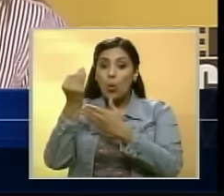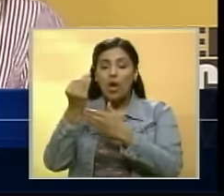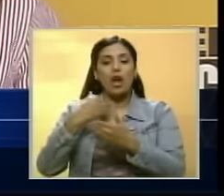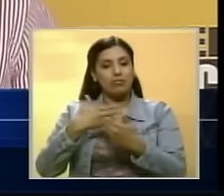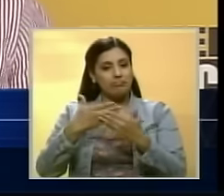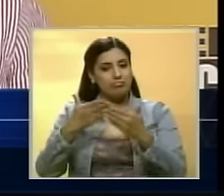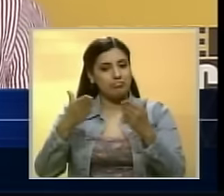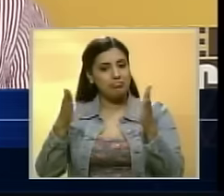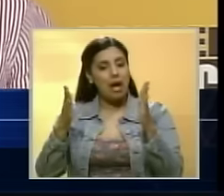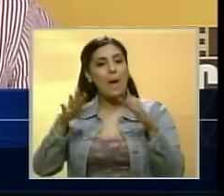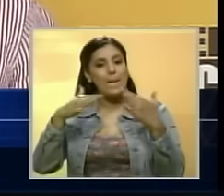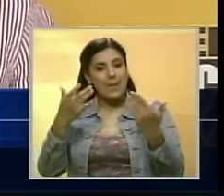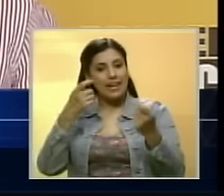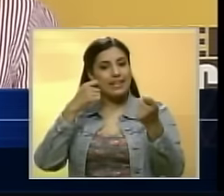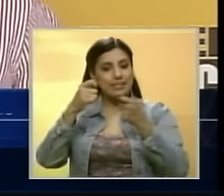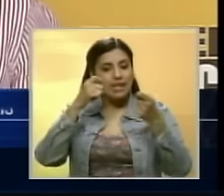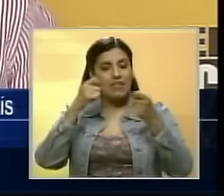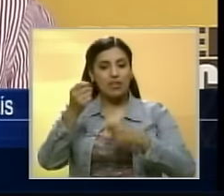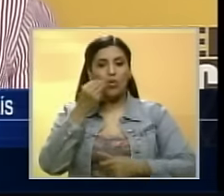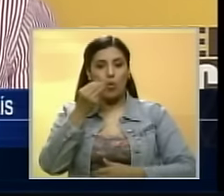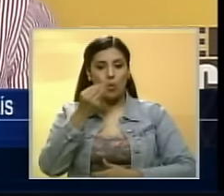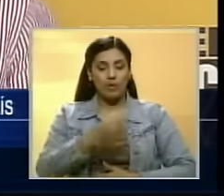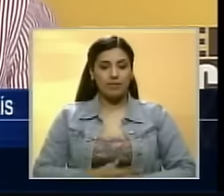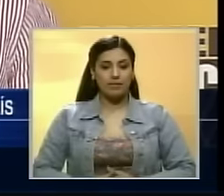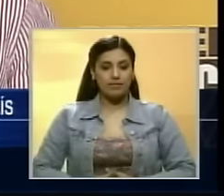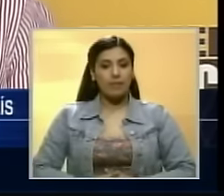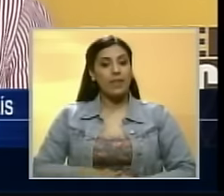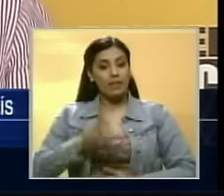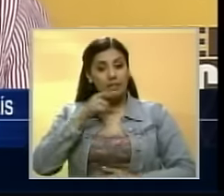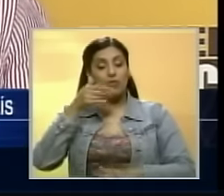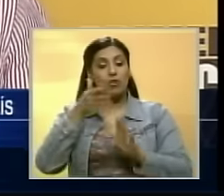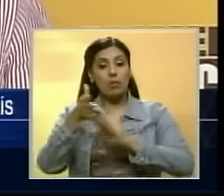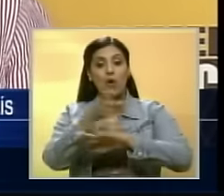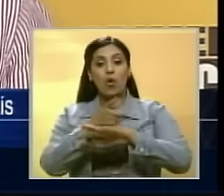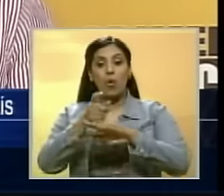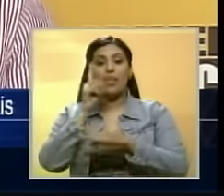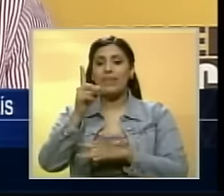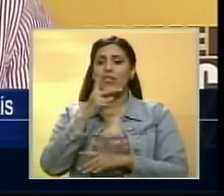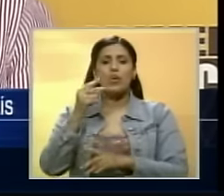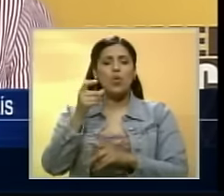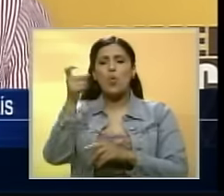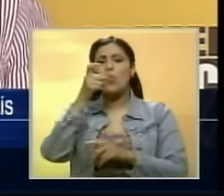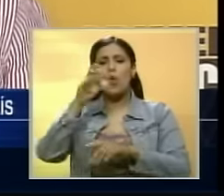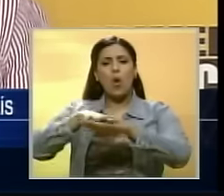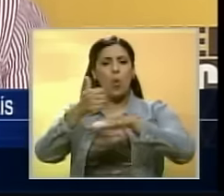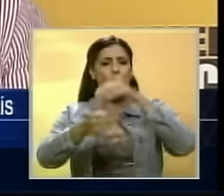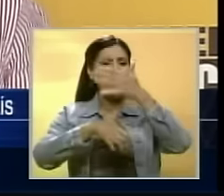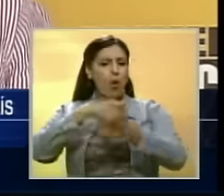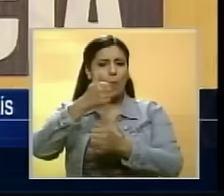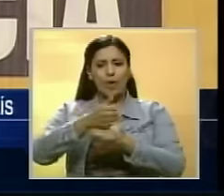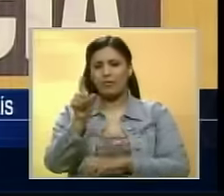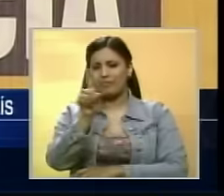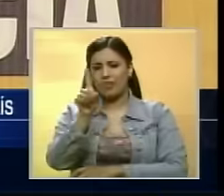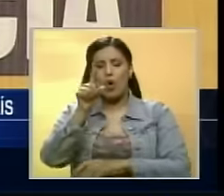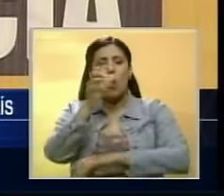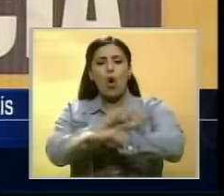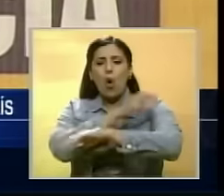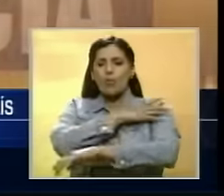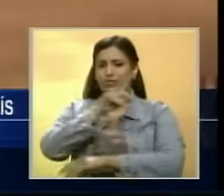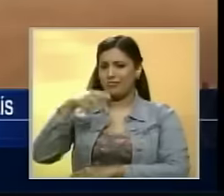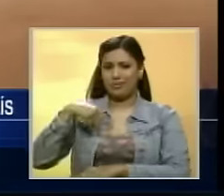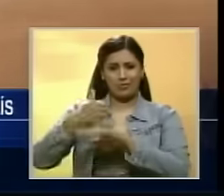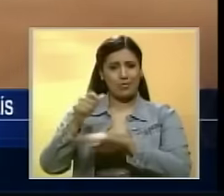seguridad para la venta de alimento exhortó al gobierno regional a no seguir buscando culpables en sectores De oposición